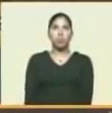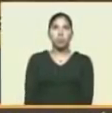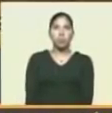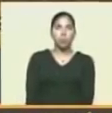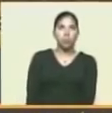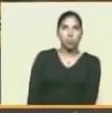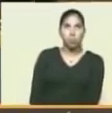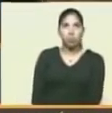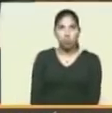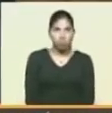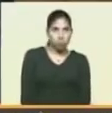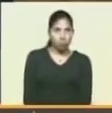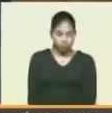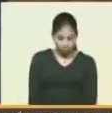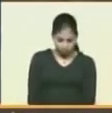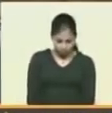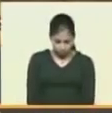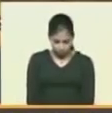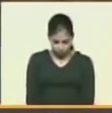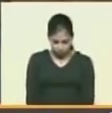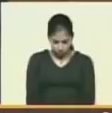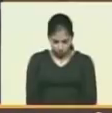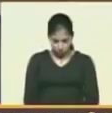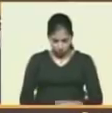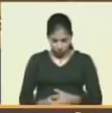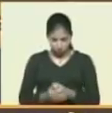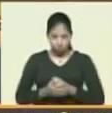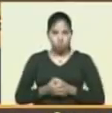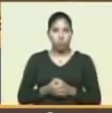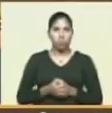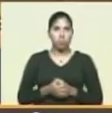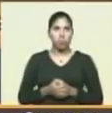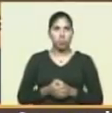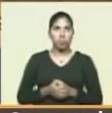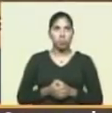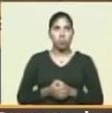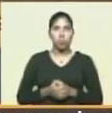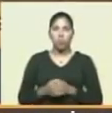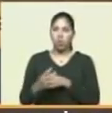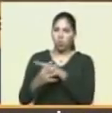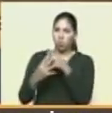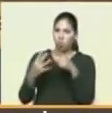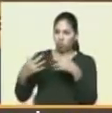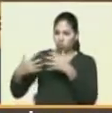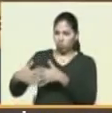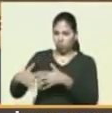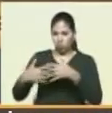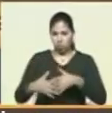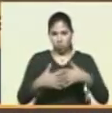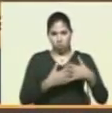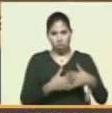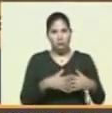tenemos 4 plantas de biofertilizantes que nadie le ha prestado atención y ahora le hemos venido recuperando,